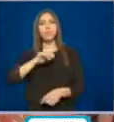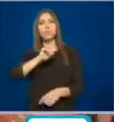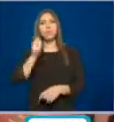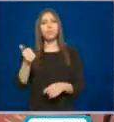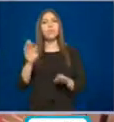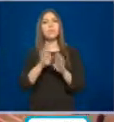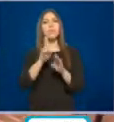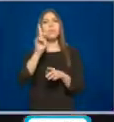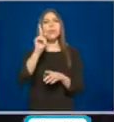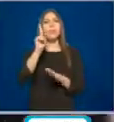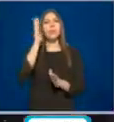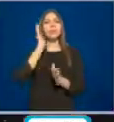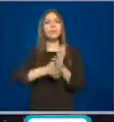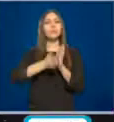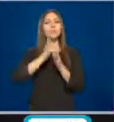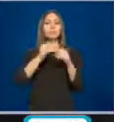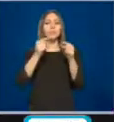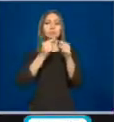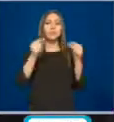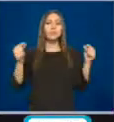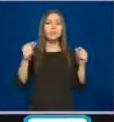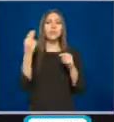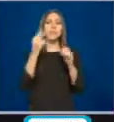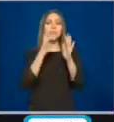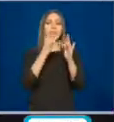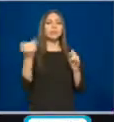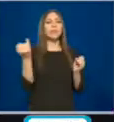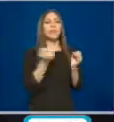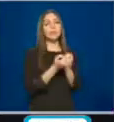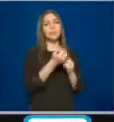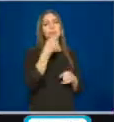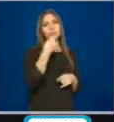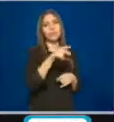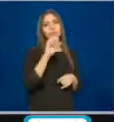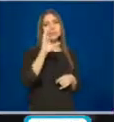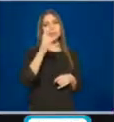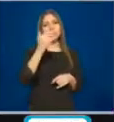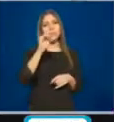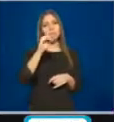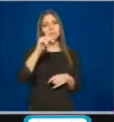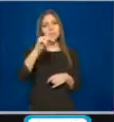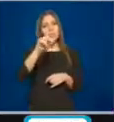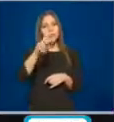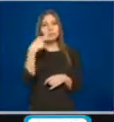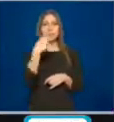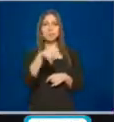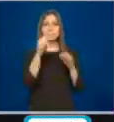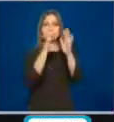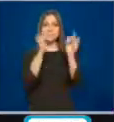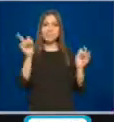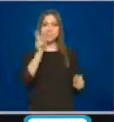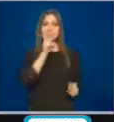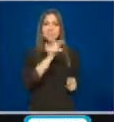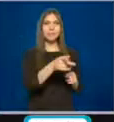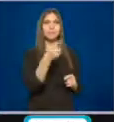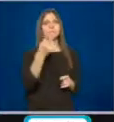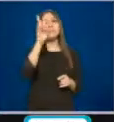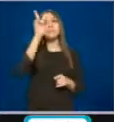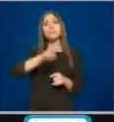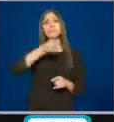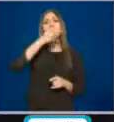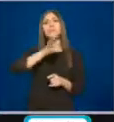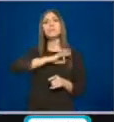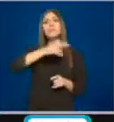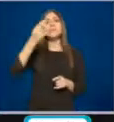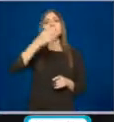Ajá. Claro. Así hay chifonade. Chifonade. A ver, Qué ahí bonito voy. es aprender términos. Pues Claro. para utilizarlos, la verdad, pues Oye,